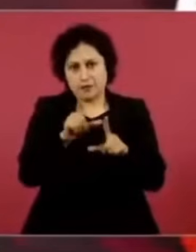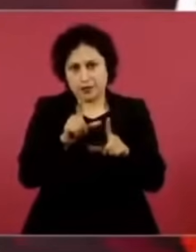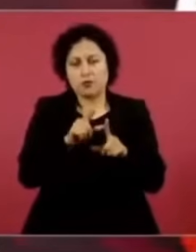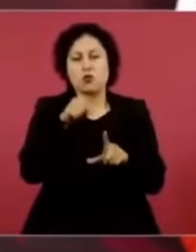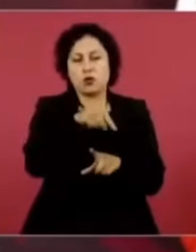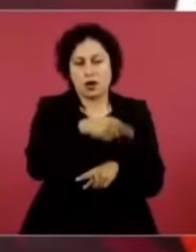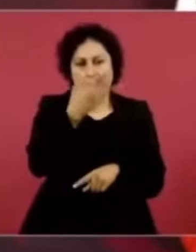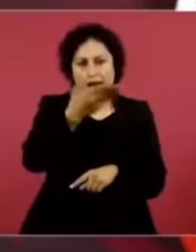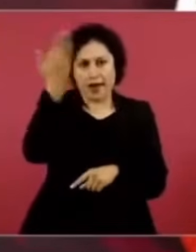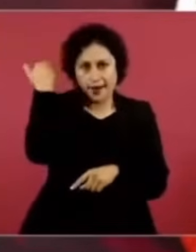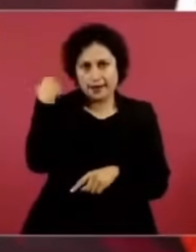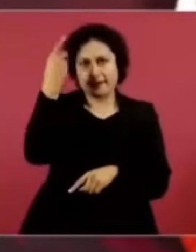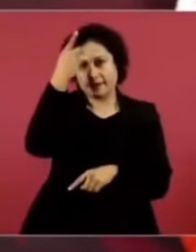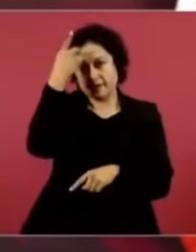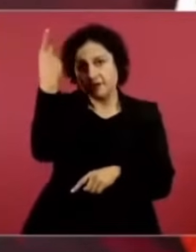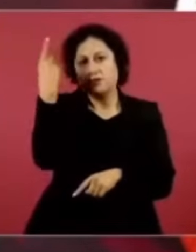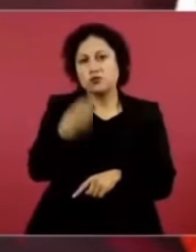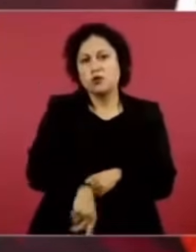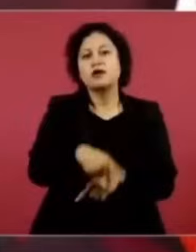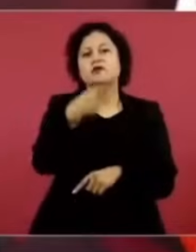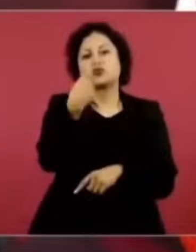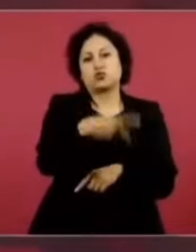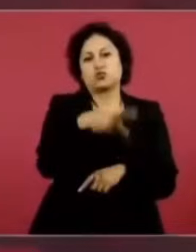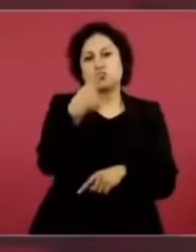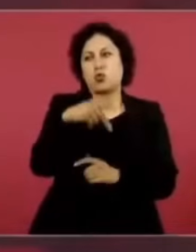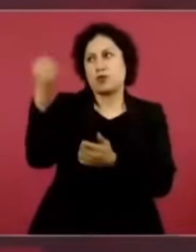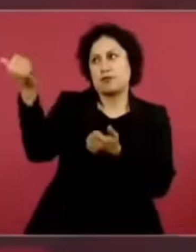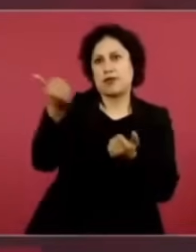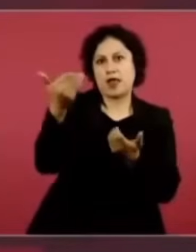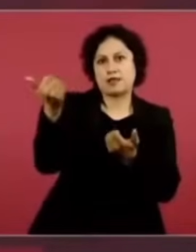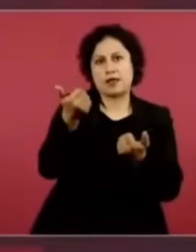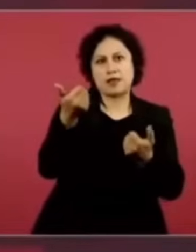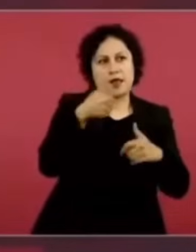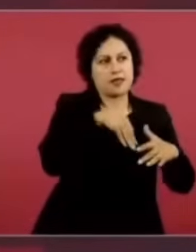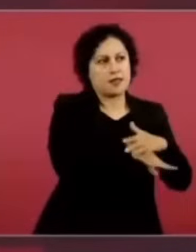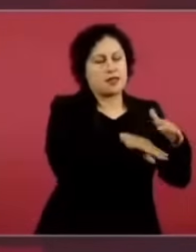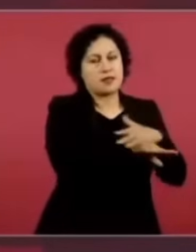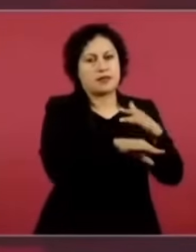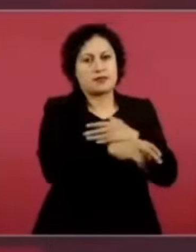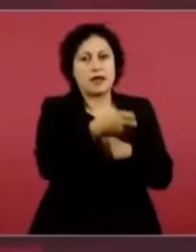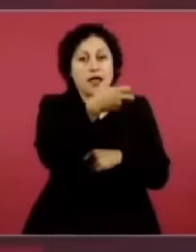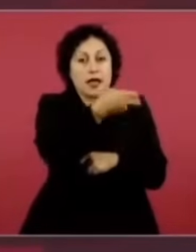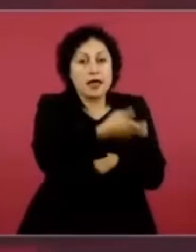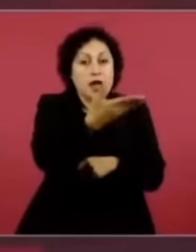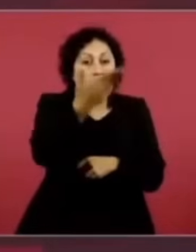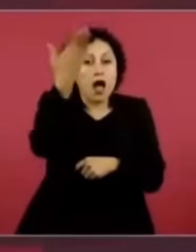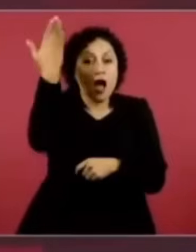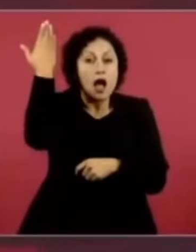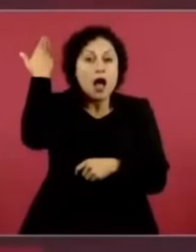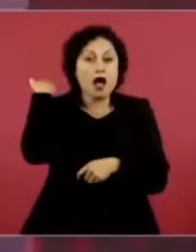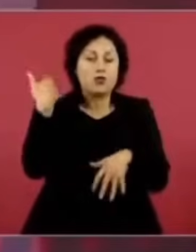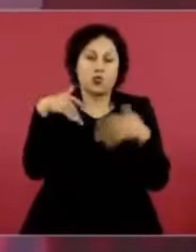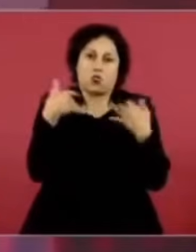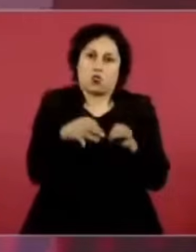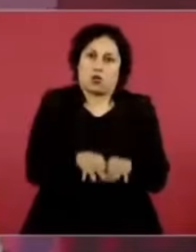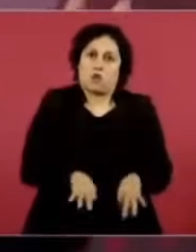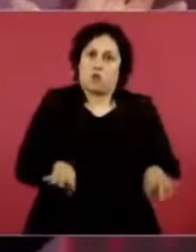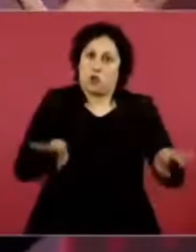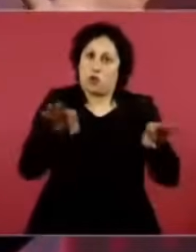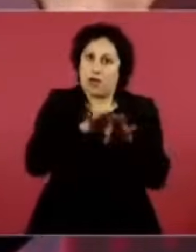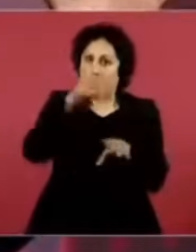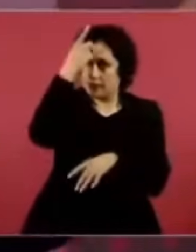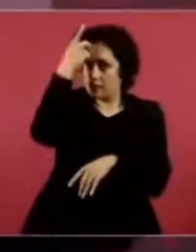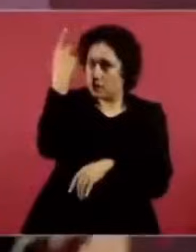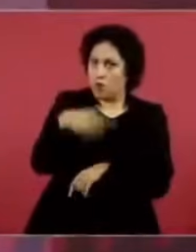México. En su momento llegó a ser el centro de distribución más importante de Liverpool y está ubicado